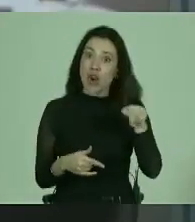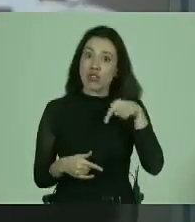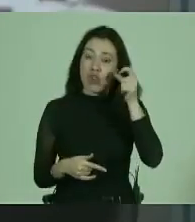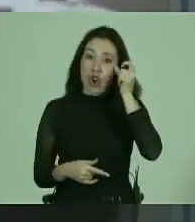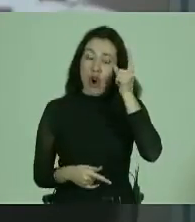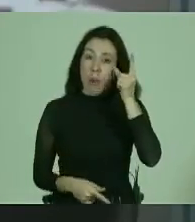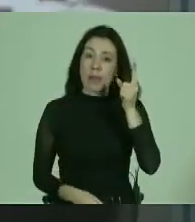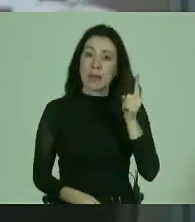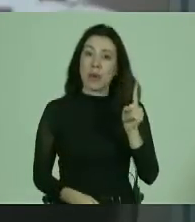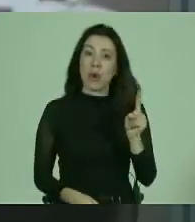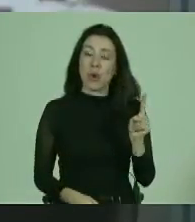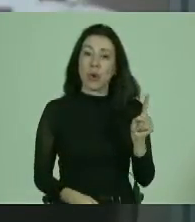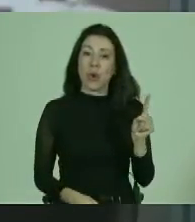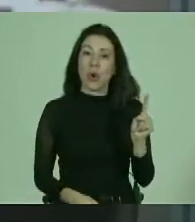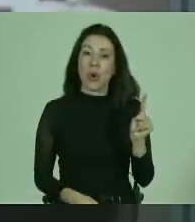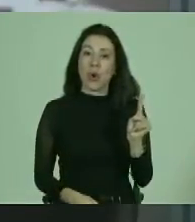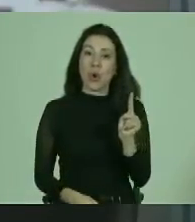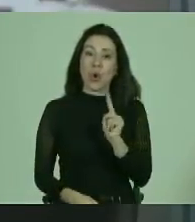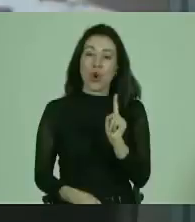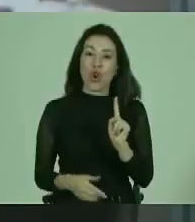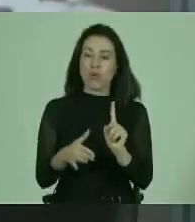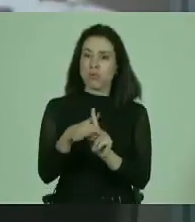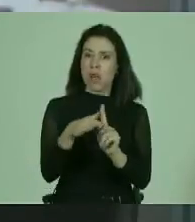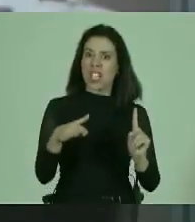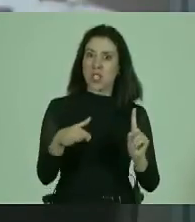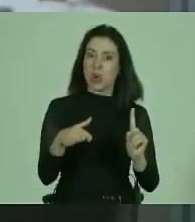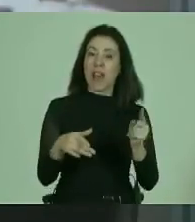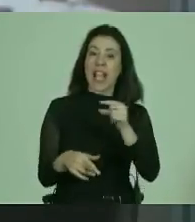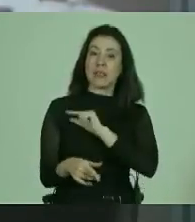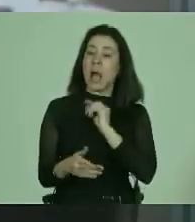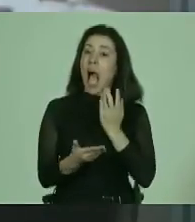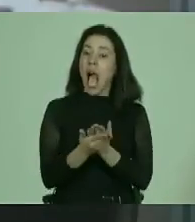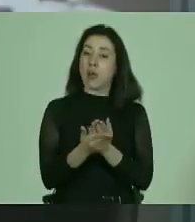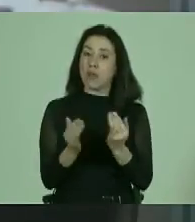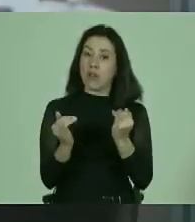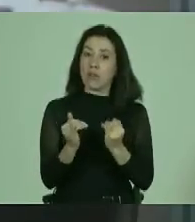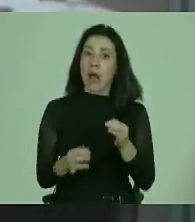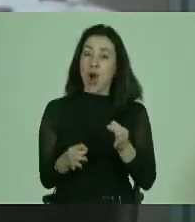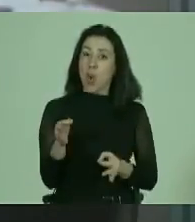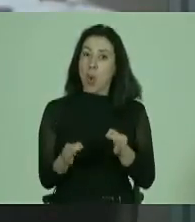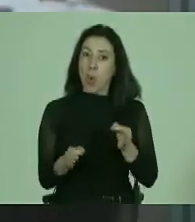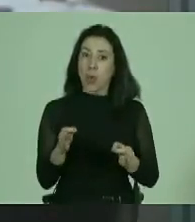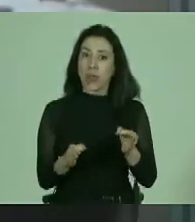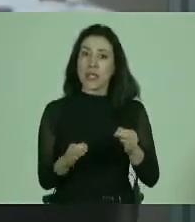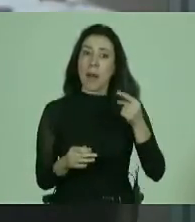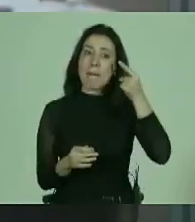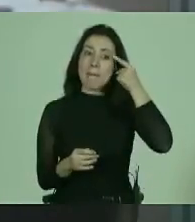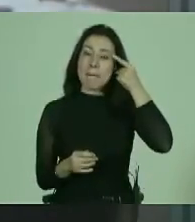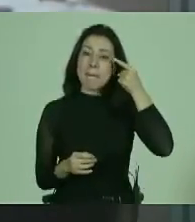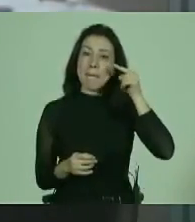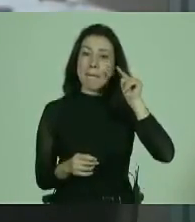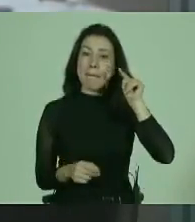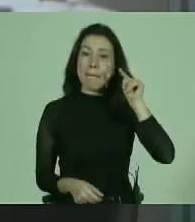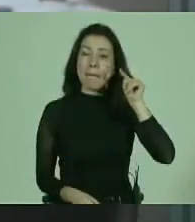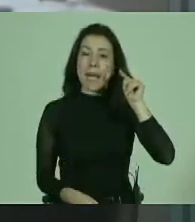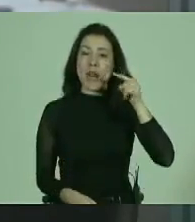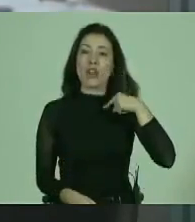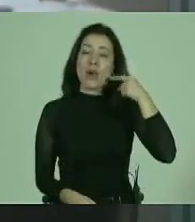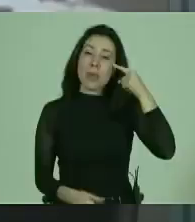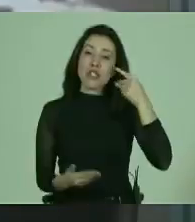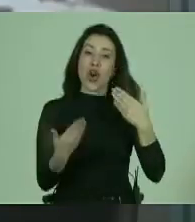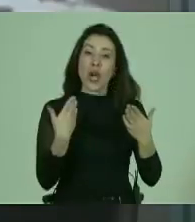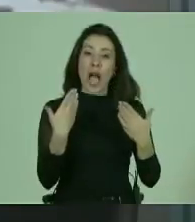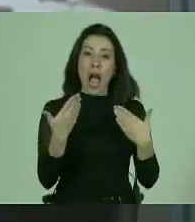que no no excluir la es decir en españa hay un procedimiento judicial izado pero yo creo que a veces